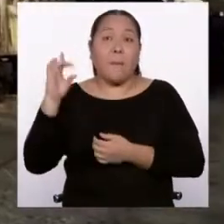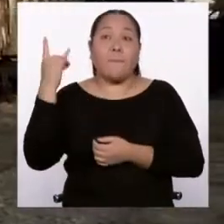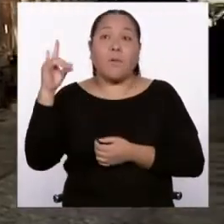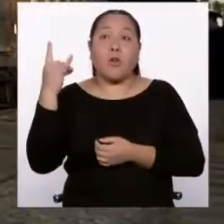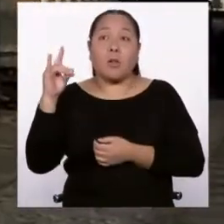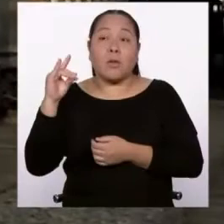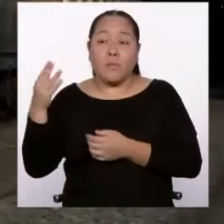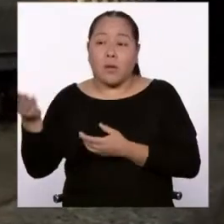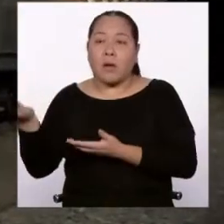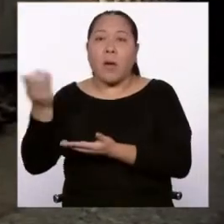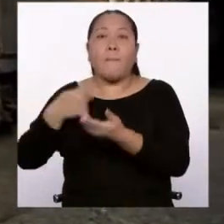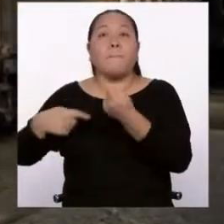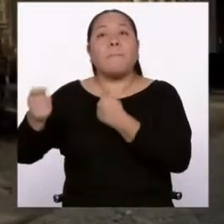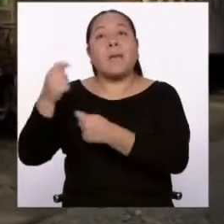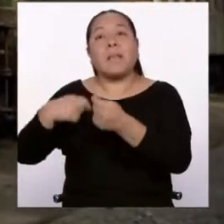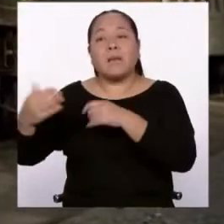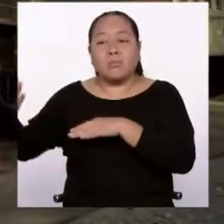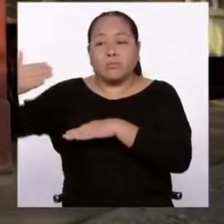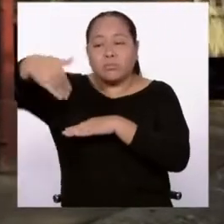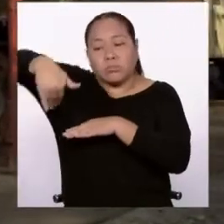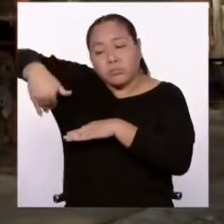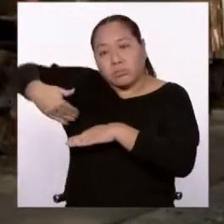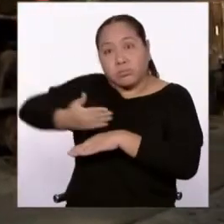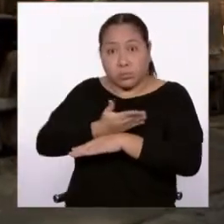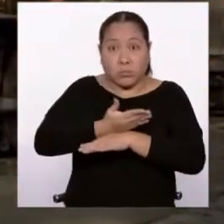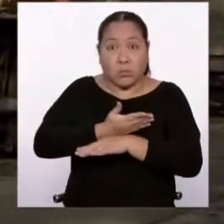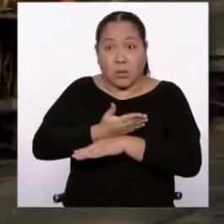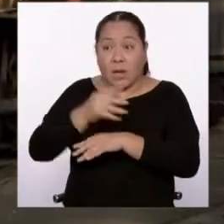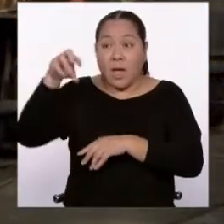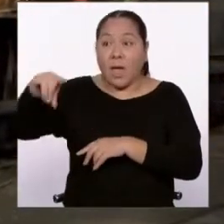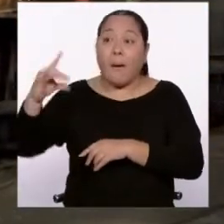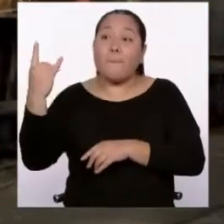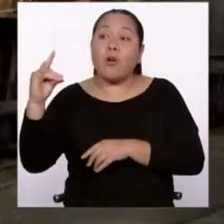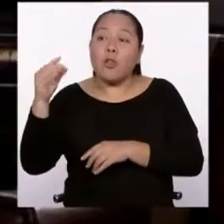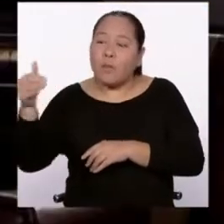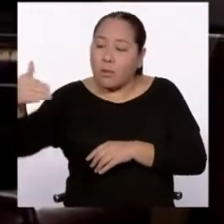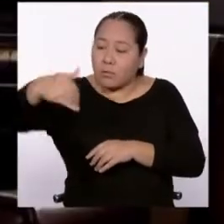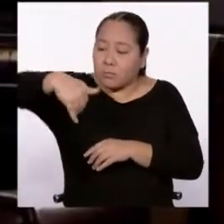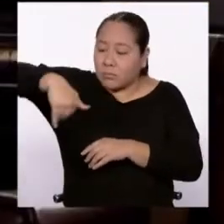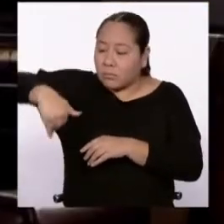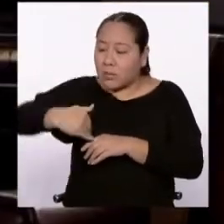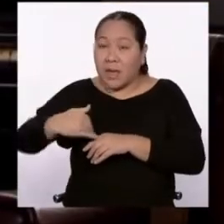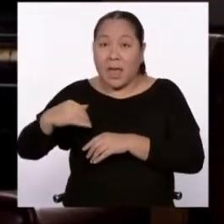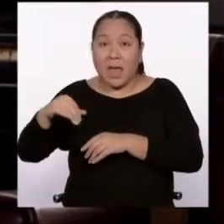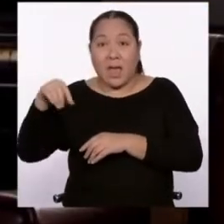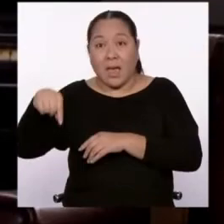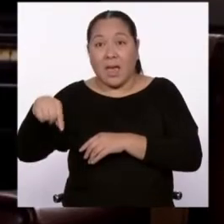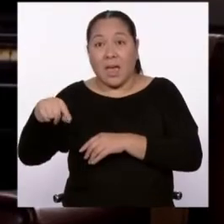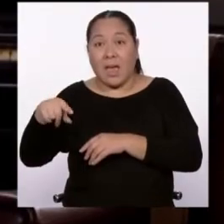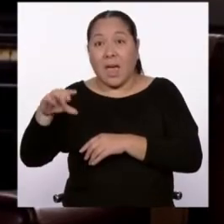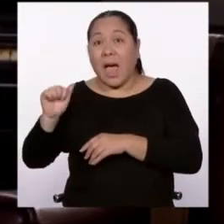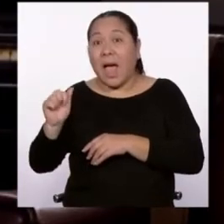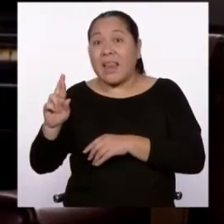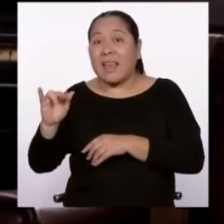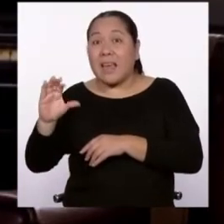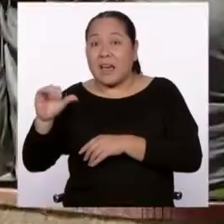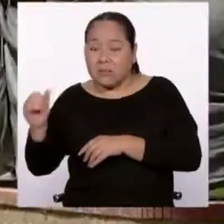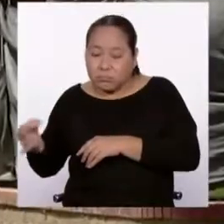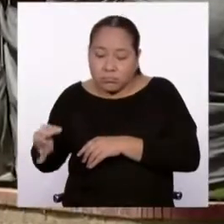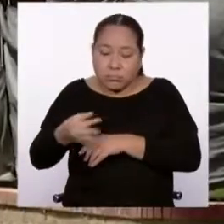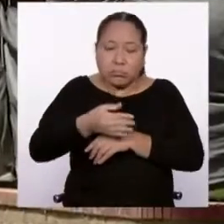transcurría o comerciaba por Tacna y Arica. Por eso que se dio esta prioridad y por eso el éxito que tuvo este ferrocarril por muchos años.